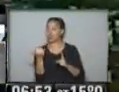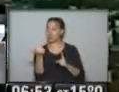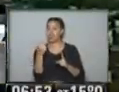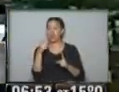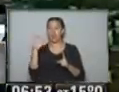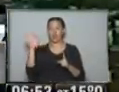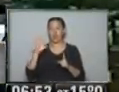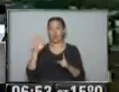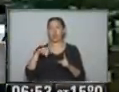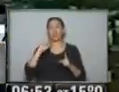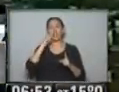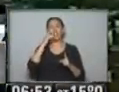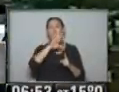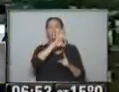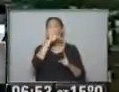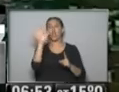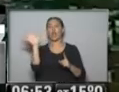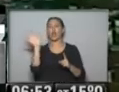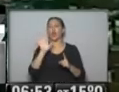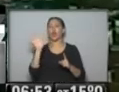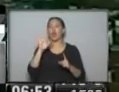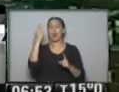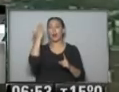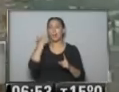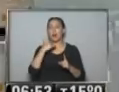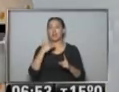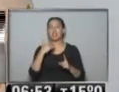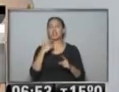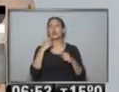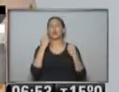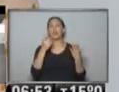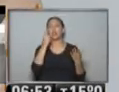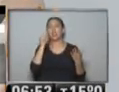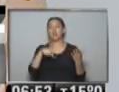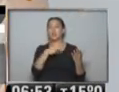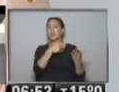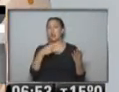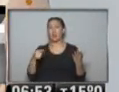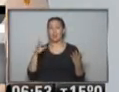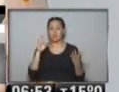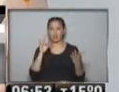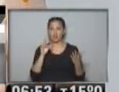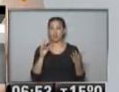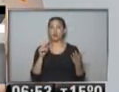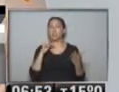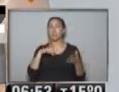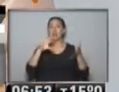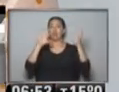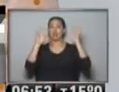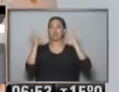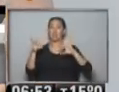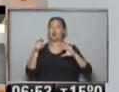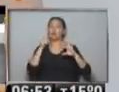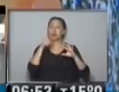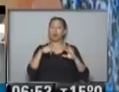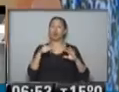¡Qué cielo, Patricia! Hola, Nadia, buen día, buen viernes para todos. ¿Cómo están? Bueno, después de una semana durísima, aparentemente el tiempo va a acompañar este